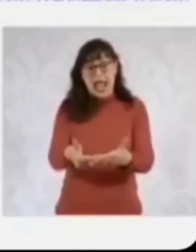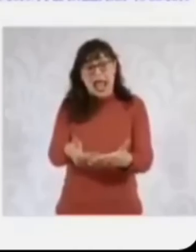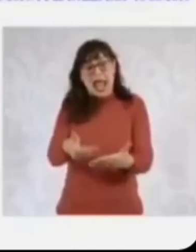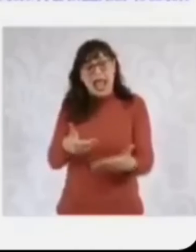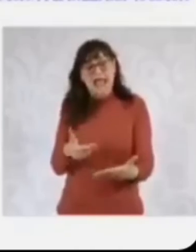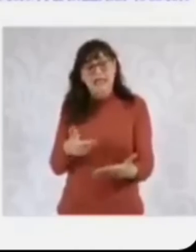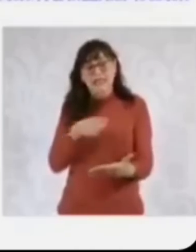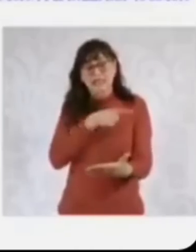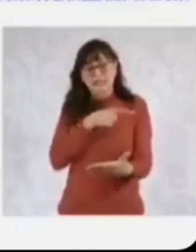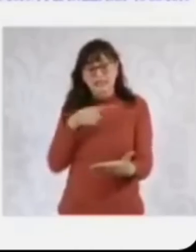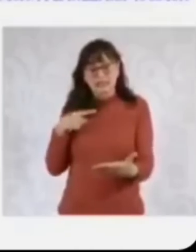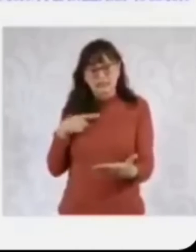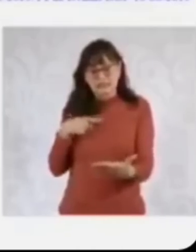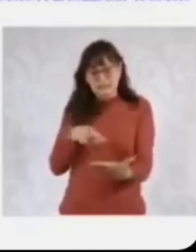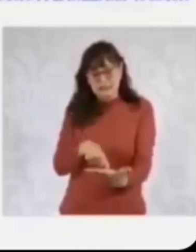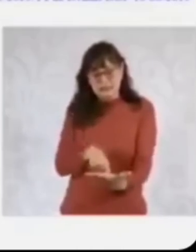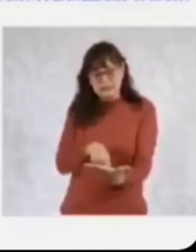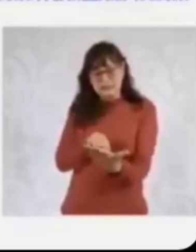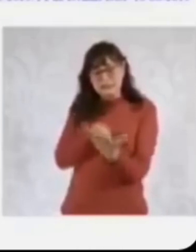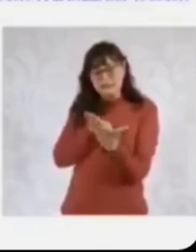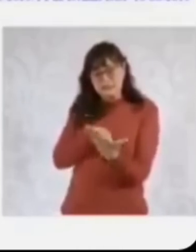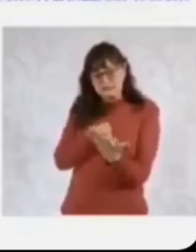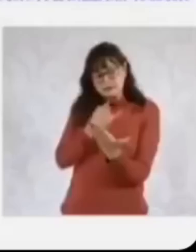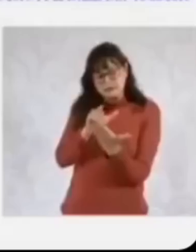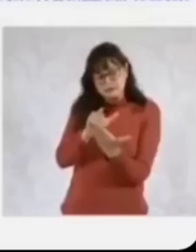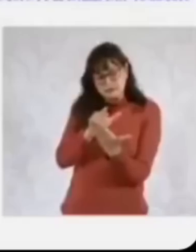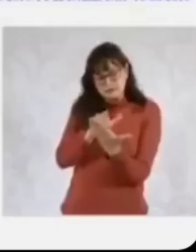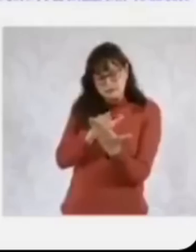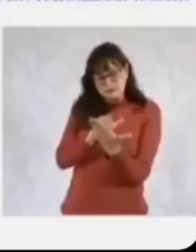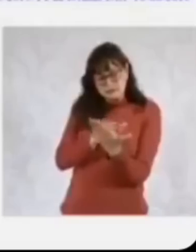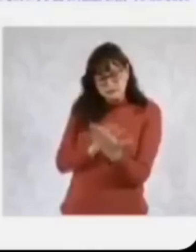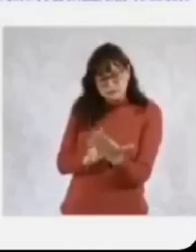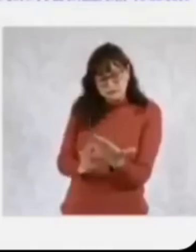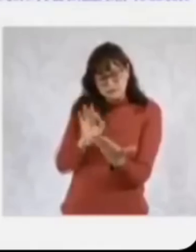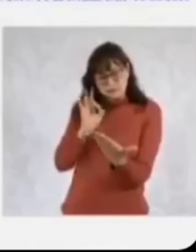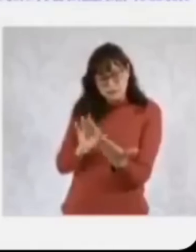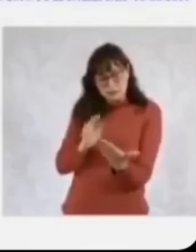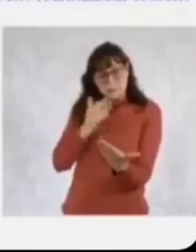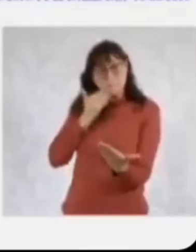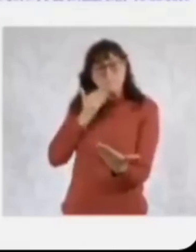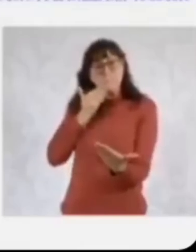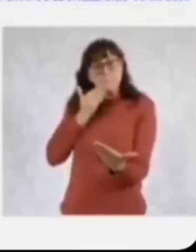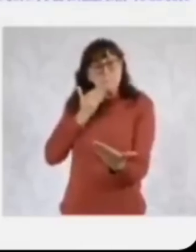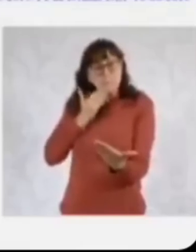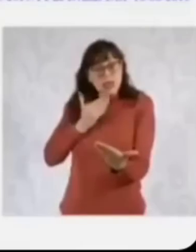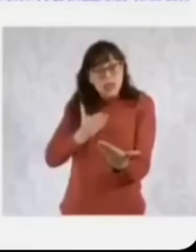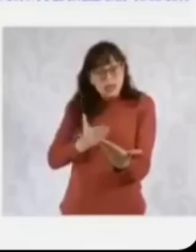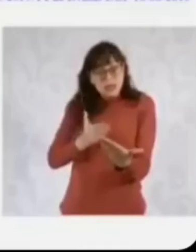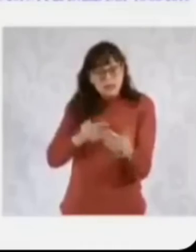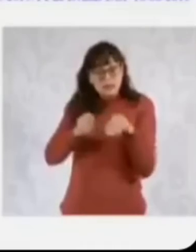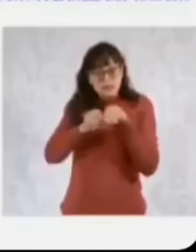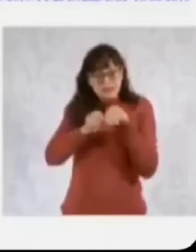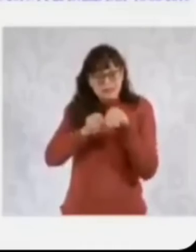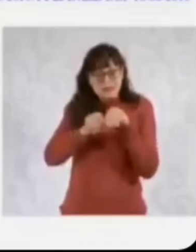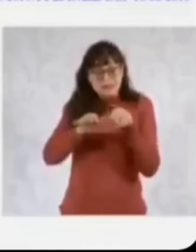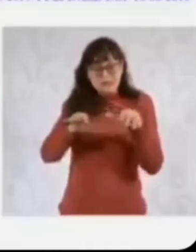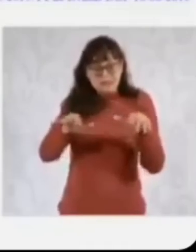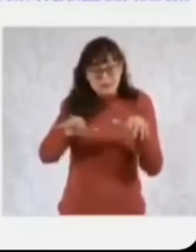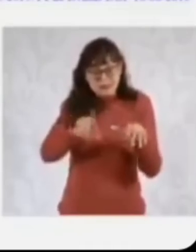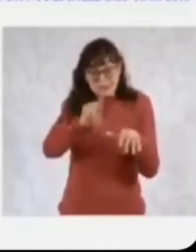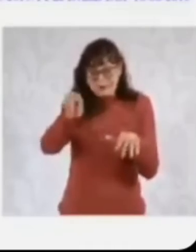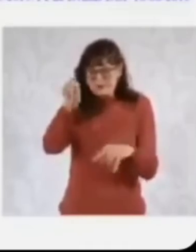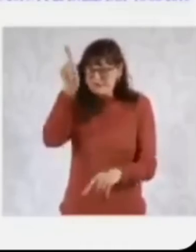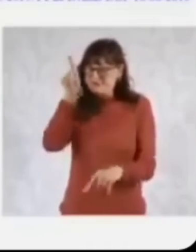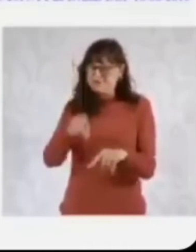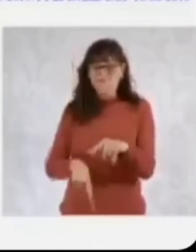Amigos y amigas, si es que ayer hay que recordar que se aprueba que vaya al Pleno para ser votado,